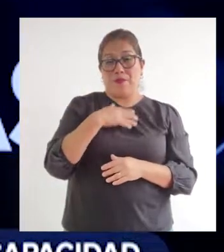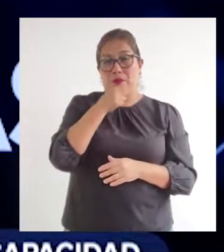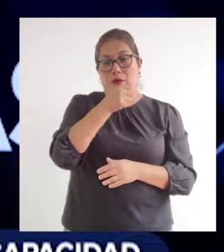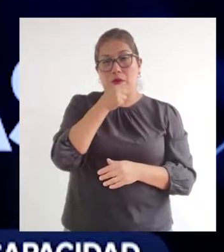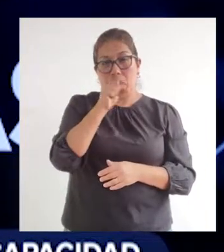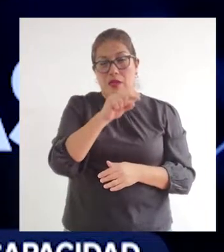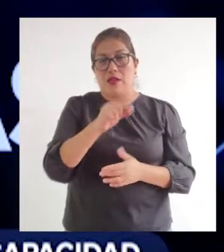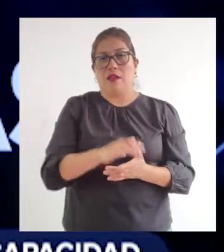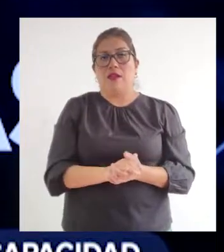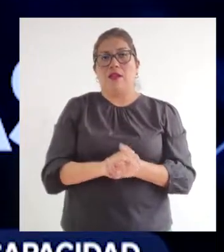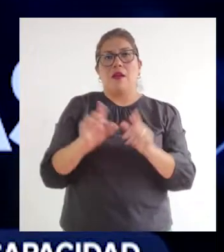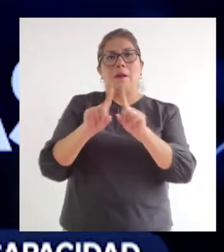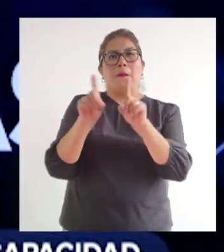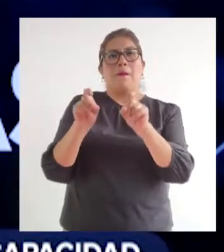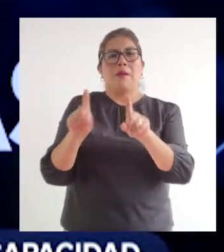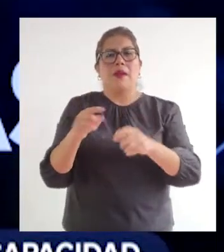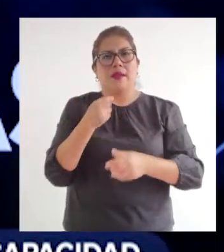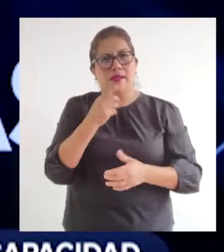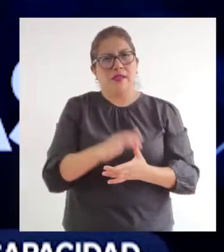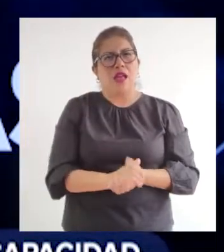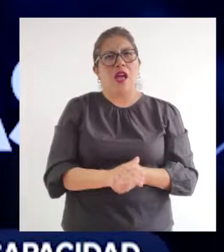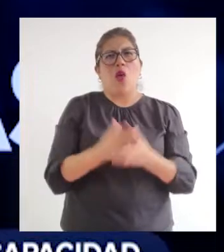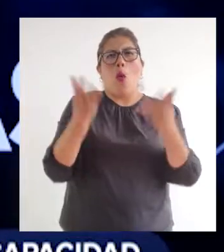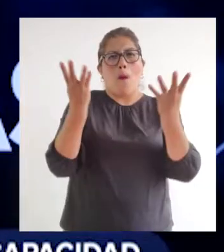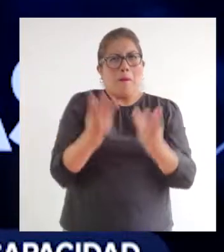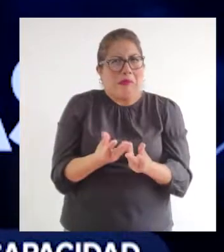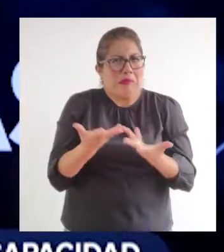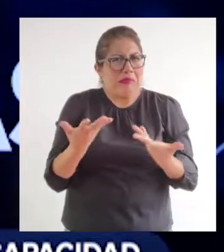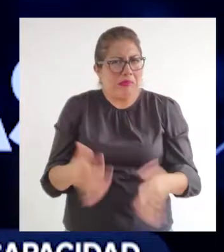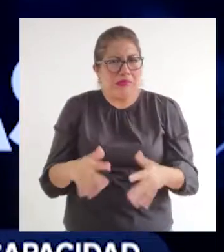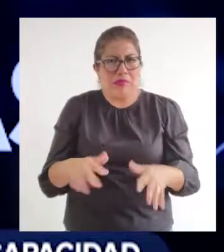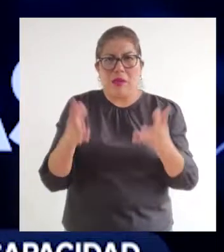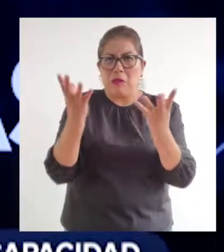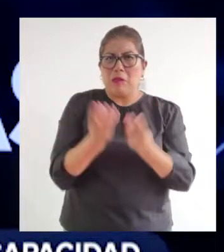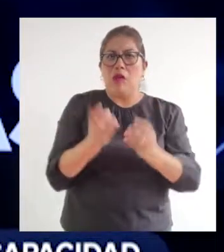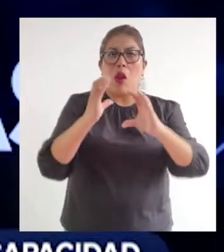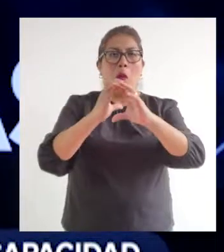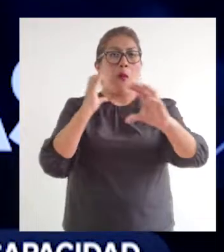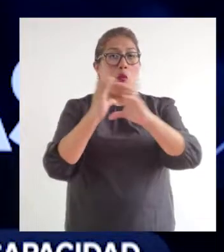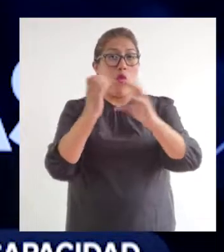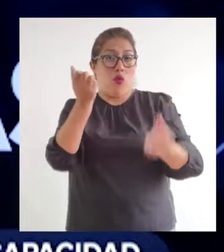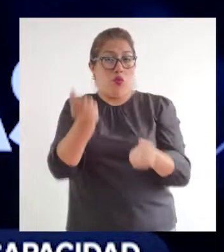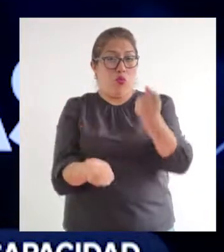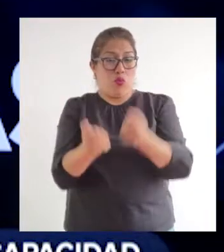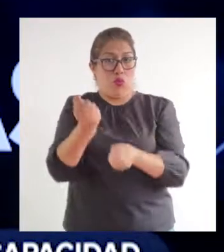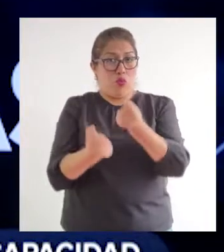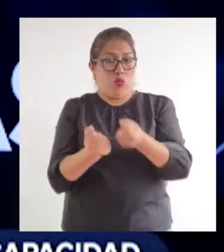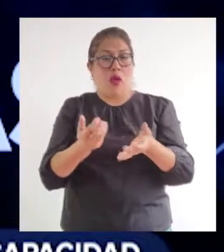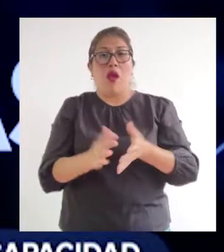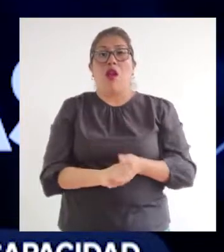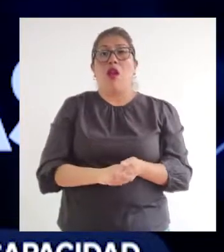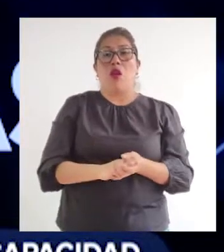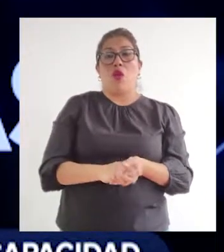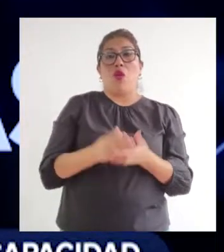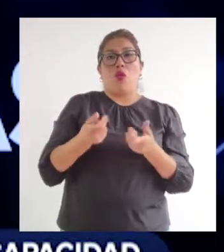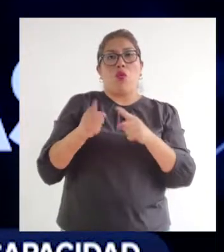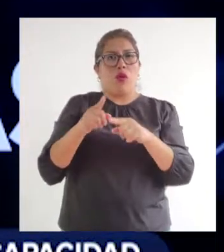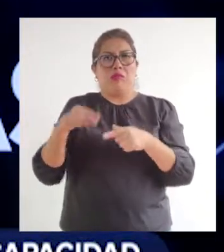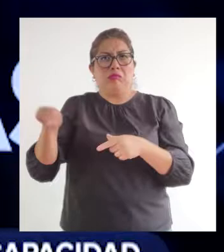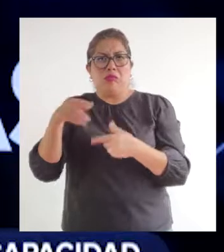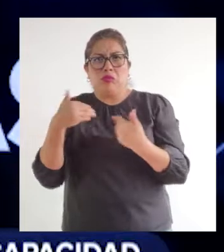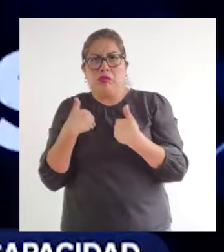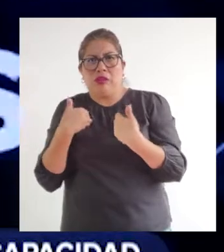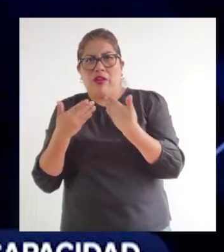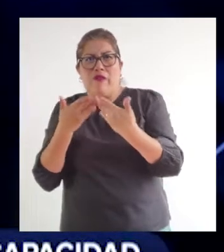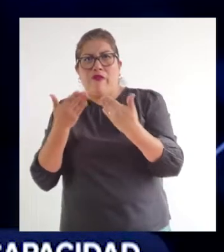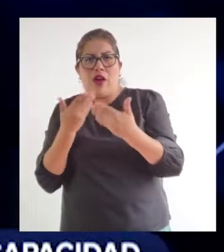una pregunta con relación a la poca capacidad que tenemos, por ejemplo, en el transporte público para que se